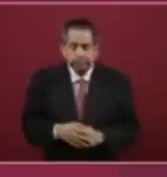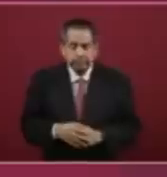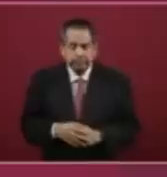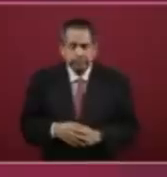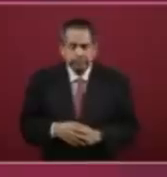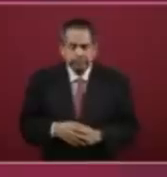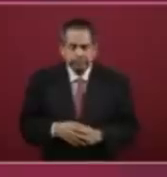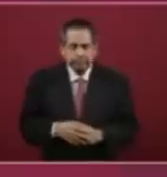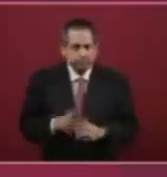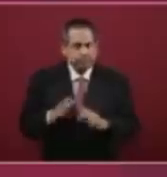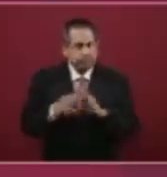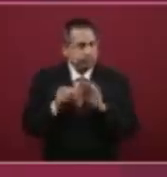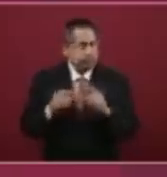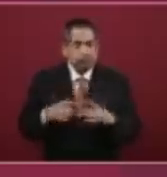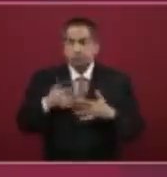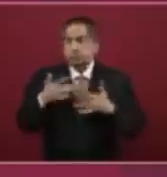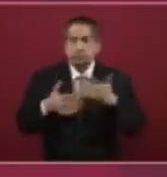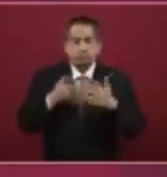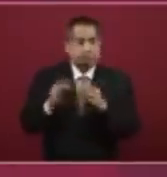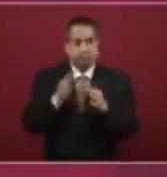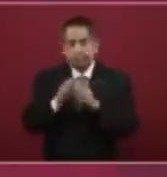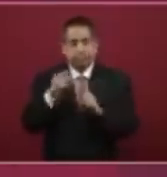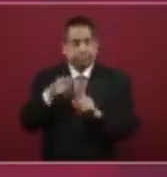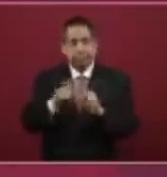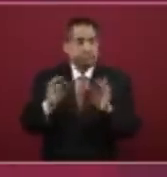Entonces, ya se logró ese propósito